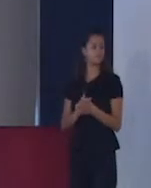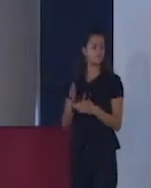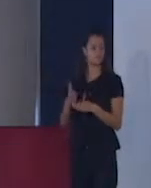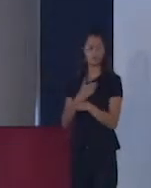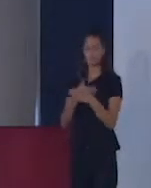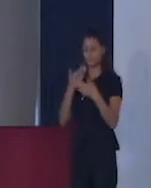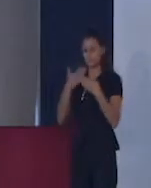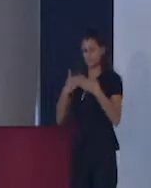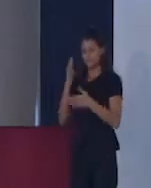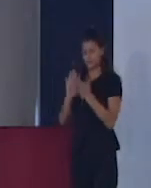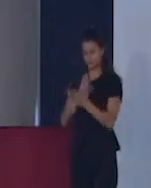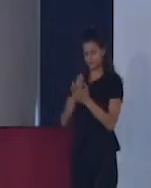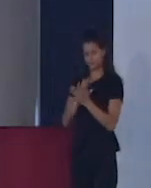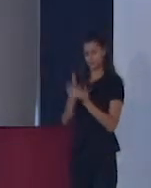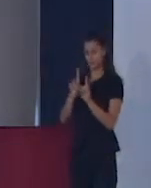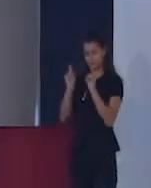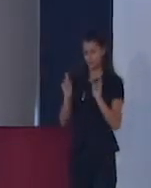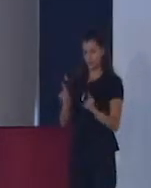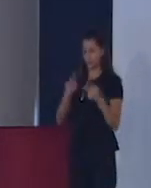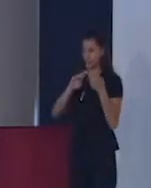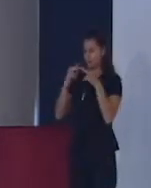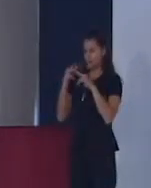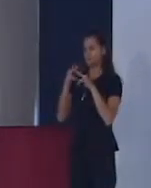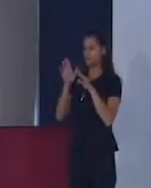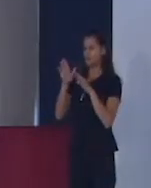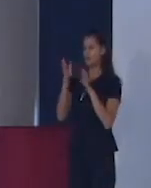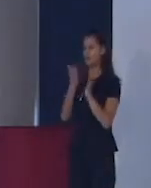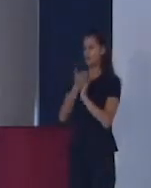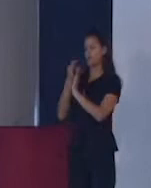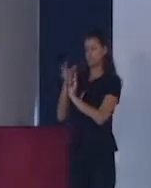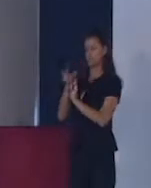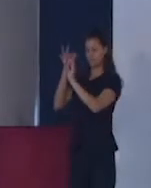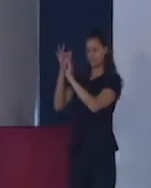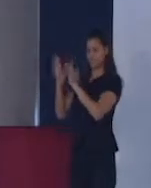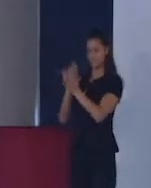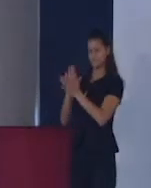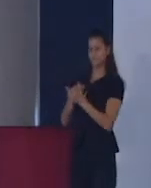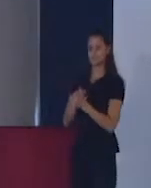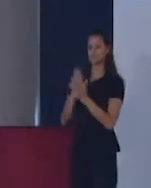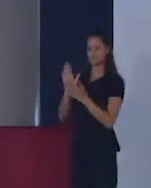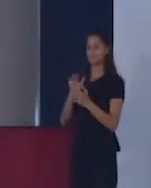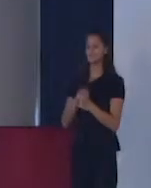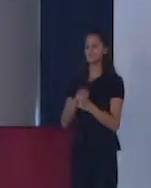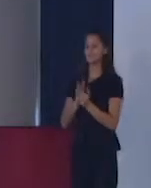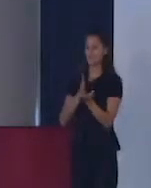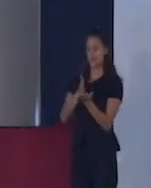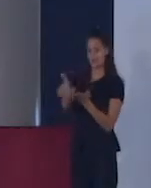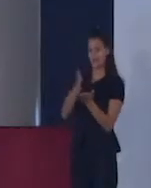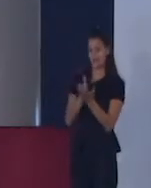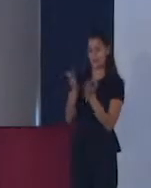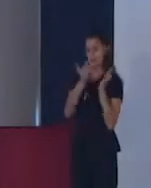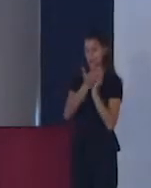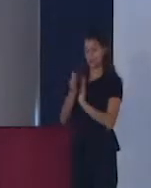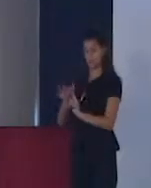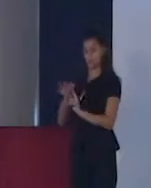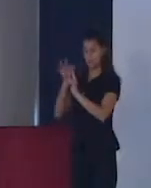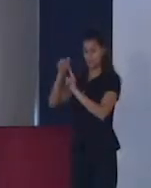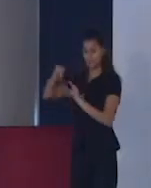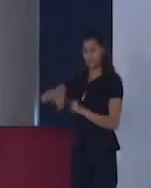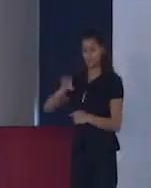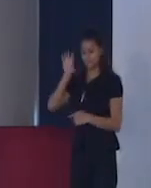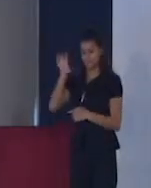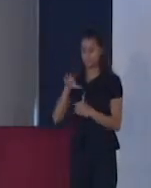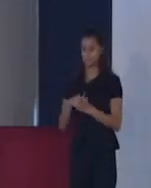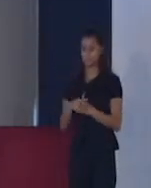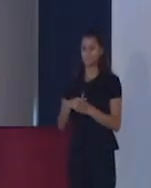enunciaban en el comienzo, que fue como la pregunta frente a educación especial. La licenciatura en educación especial en el país